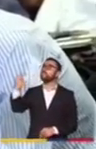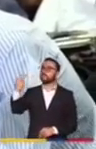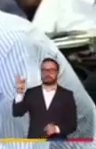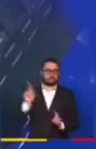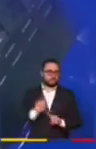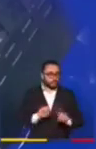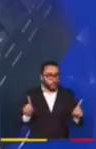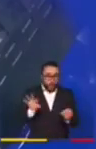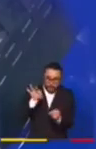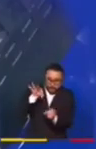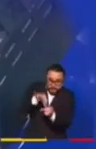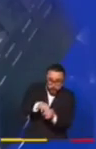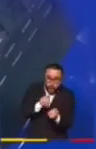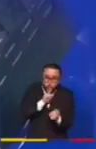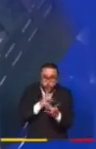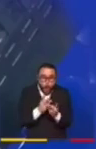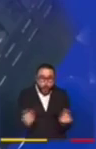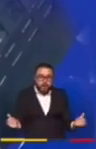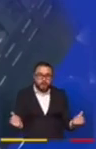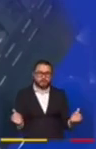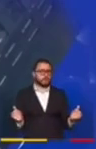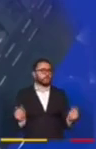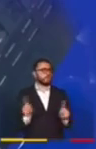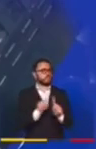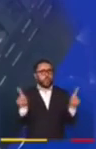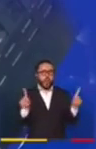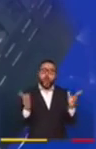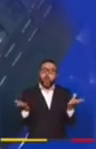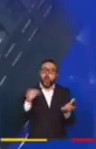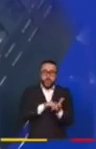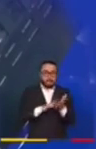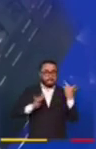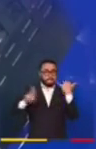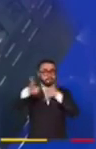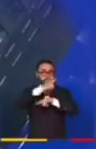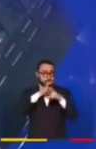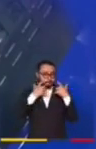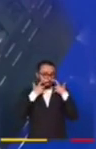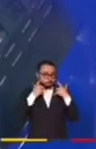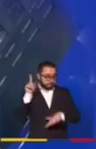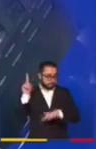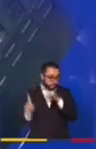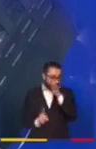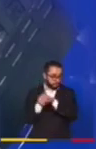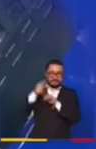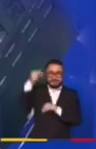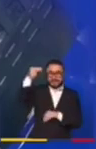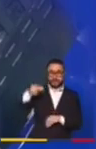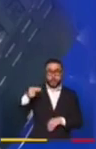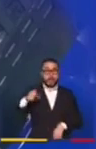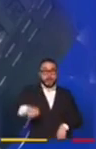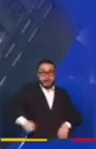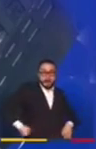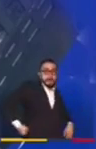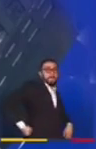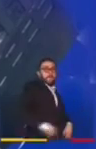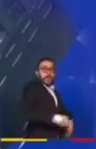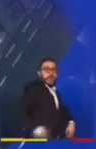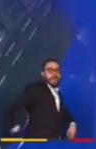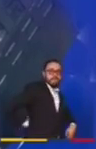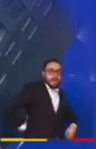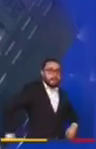voto, no permitan de nuevo una manipulación histórica con puñalada trapera e